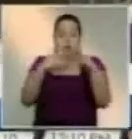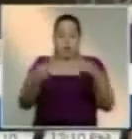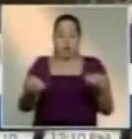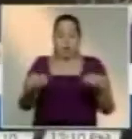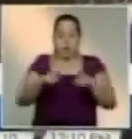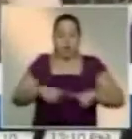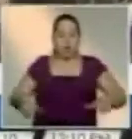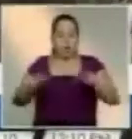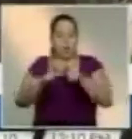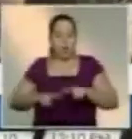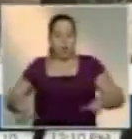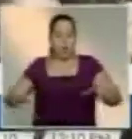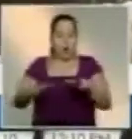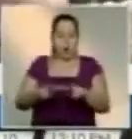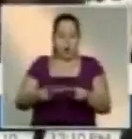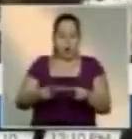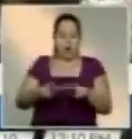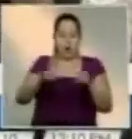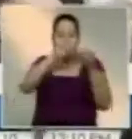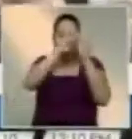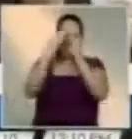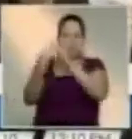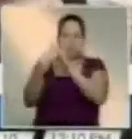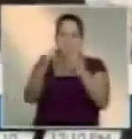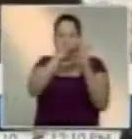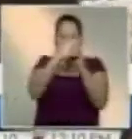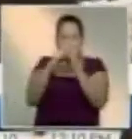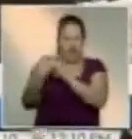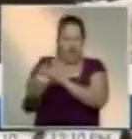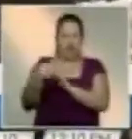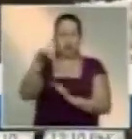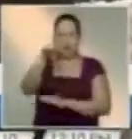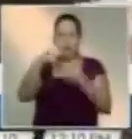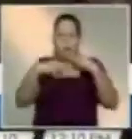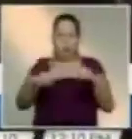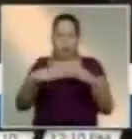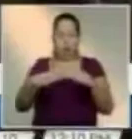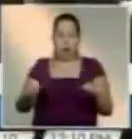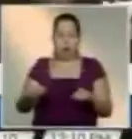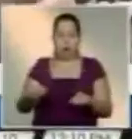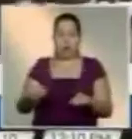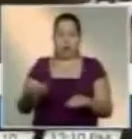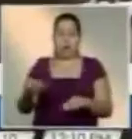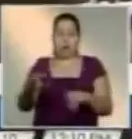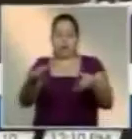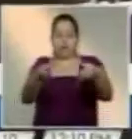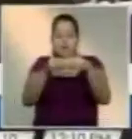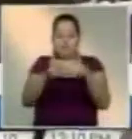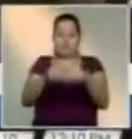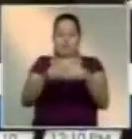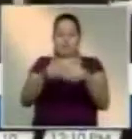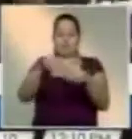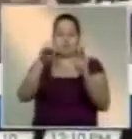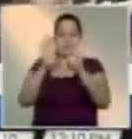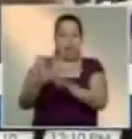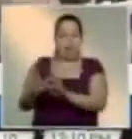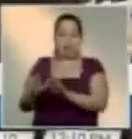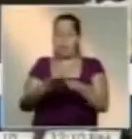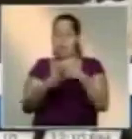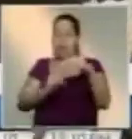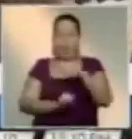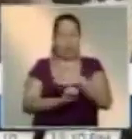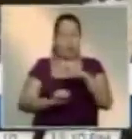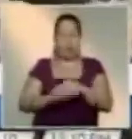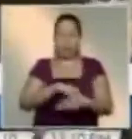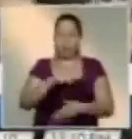los sectores, tanto de las urbanizaciones como de los barrios, de los sectores populares, van a quedarse aquí y tienen todo nuestro